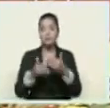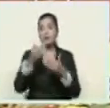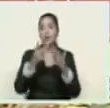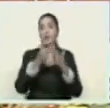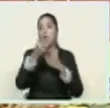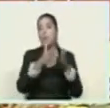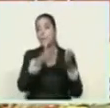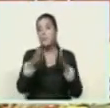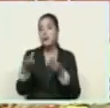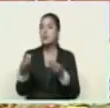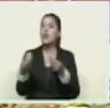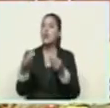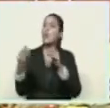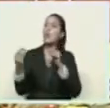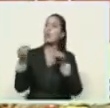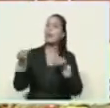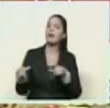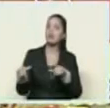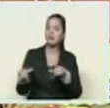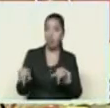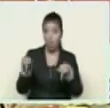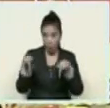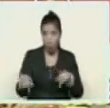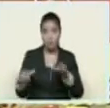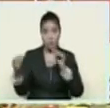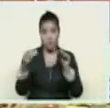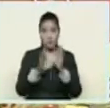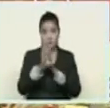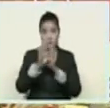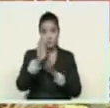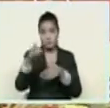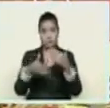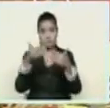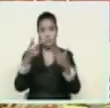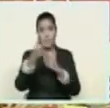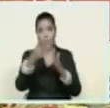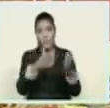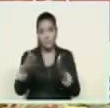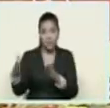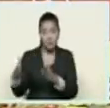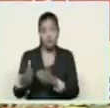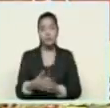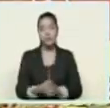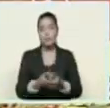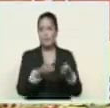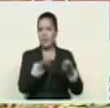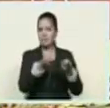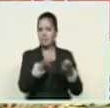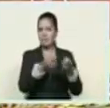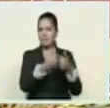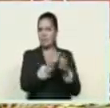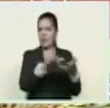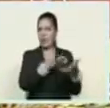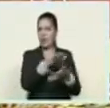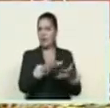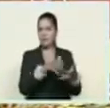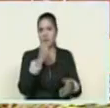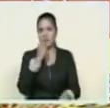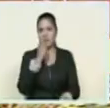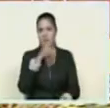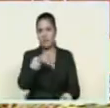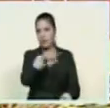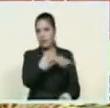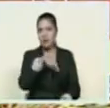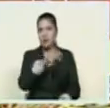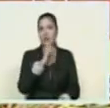cómo lo vamos a hablar hoy aquí para neutralizar la capacidad de violencia y sabotaje